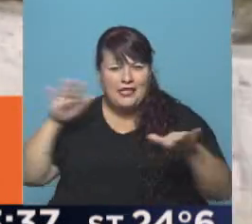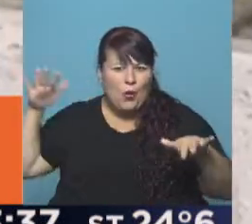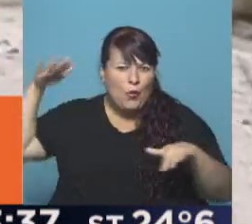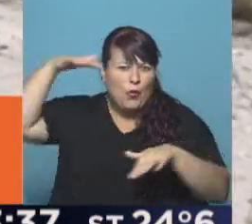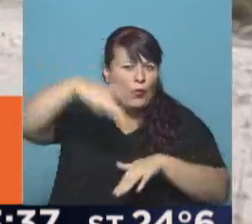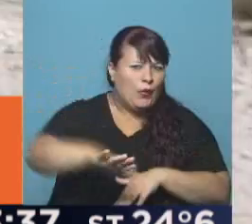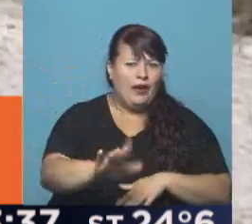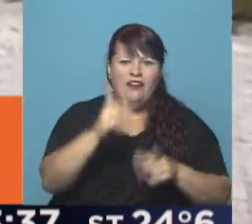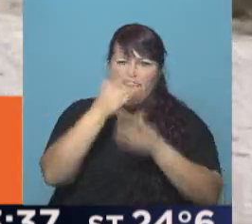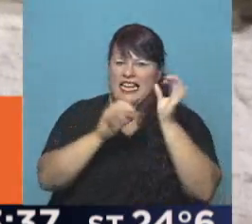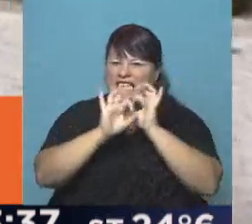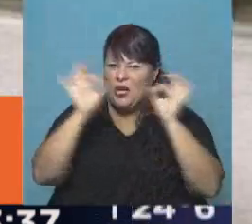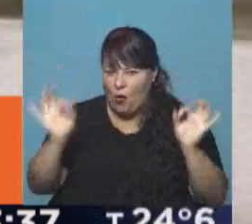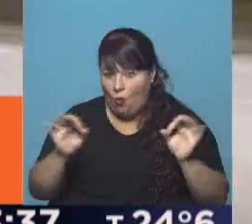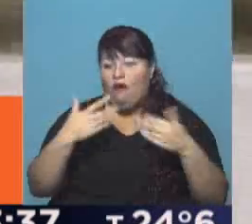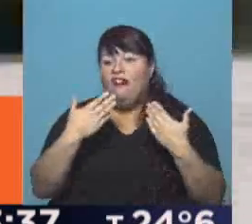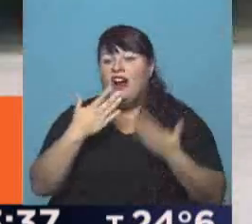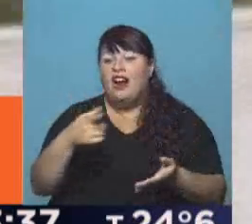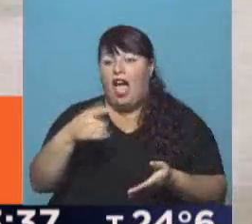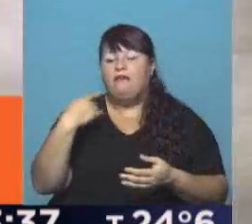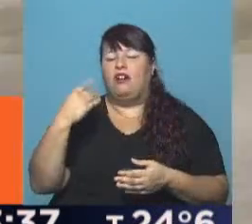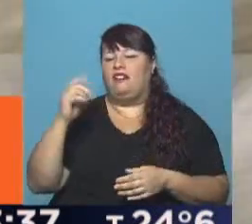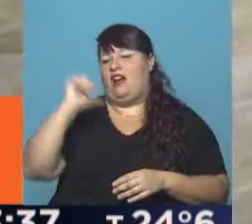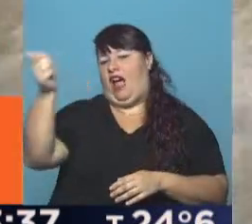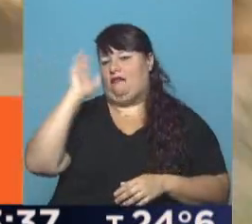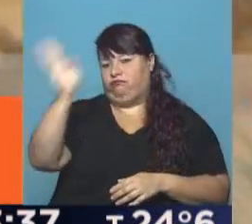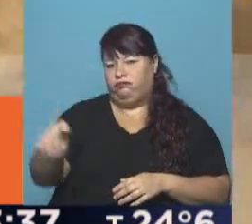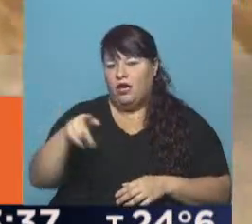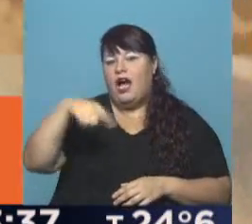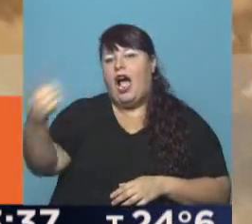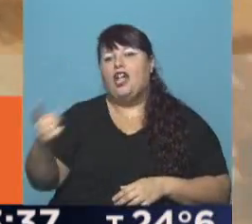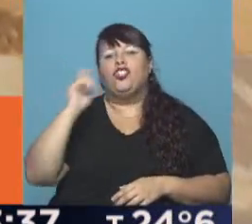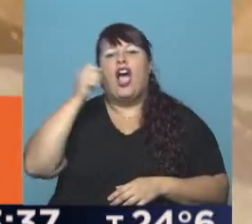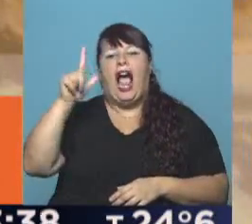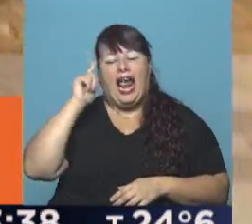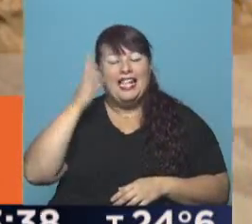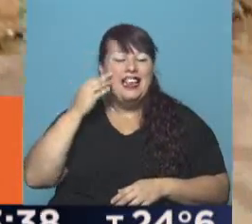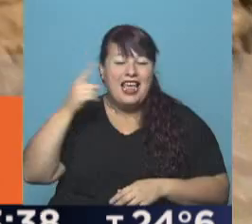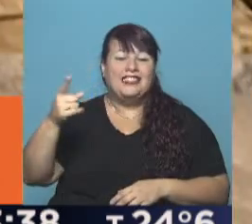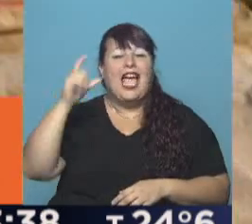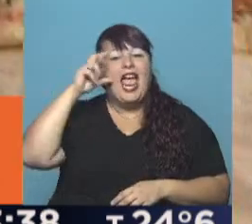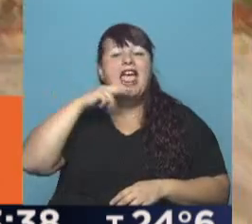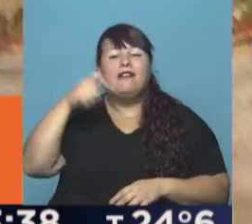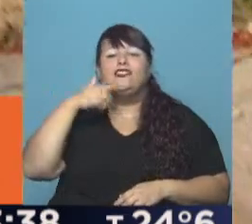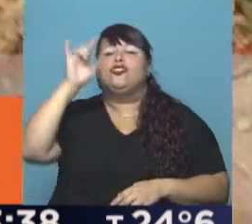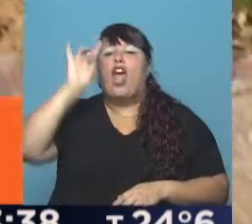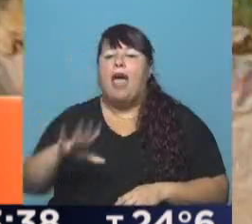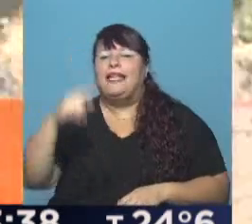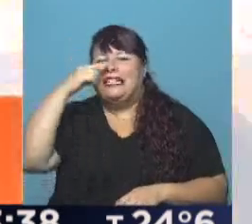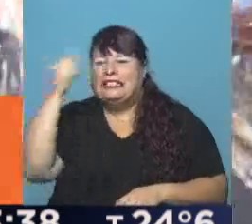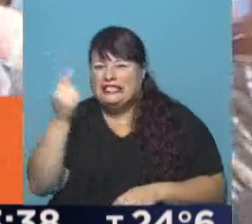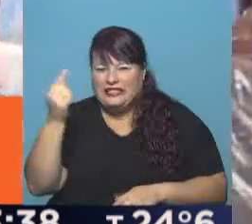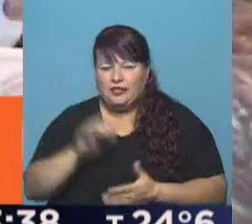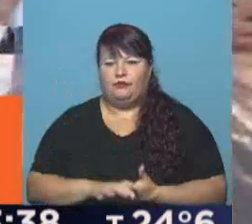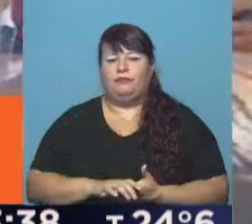en el aire y sin errores arrebatarle la carrera al galés el fin evans por tan solo siete